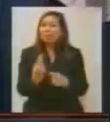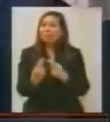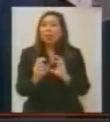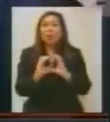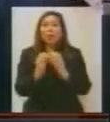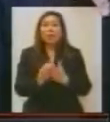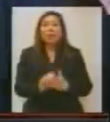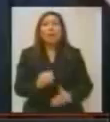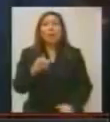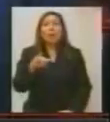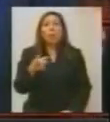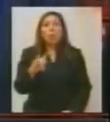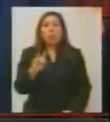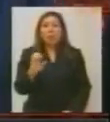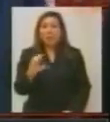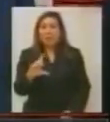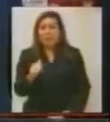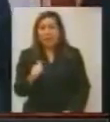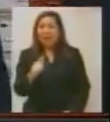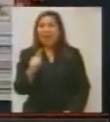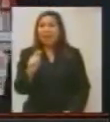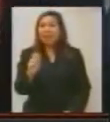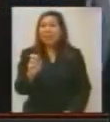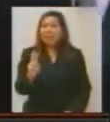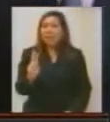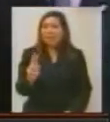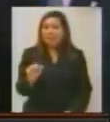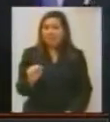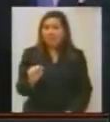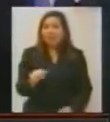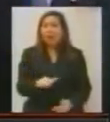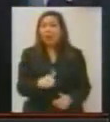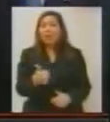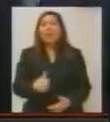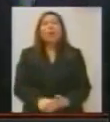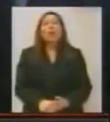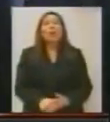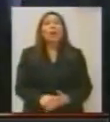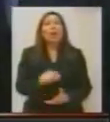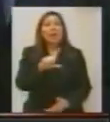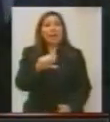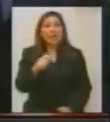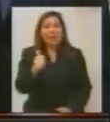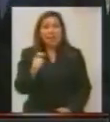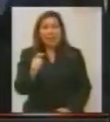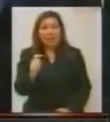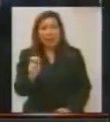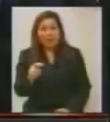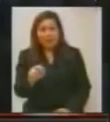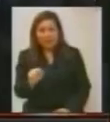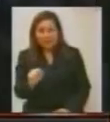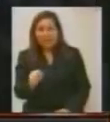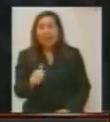la congresista Julia Tevez y el congresista Luis Yatas Altamirano.